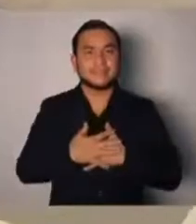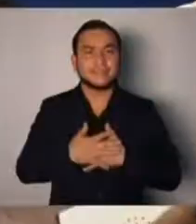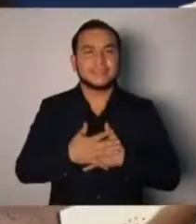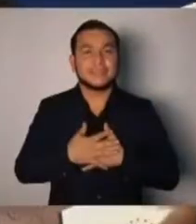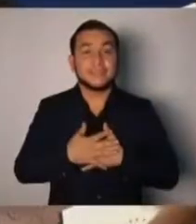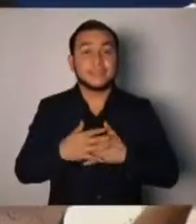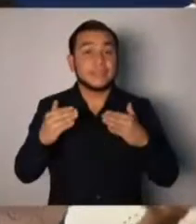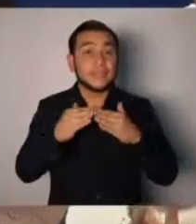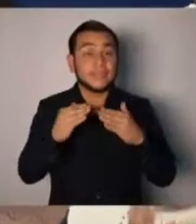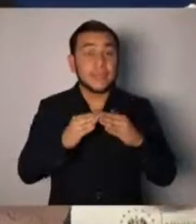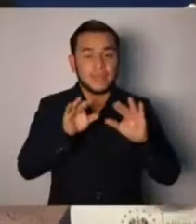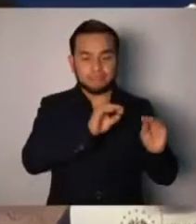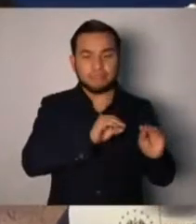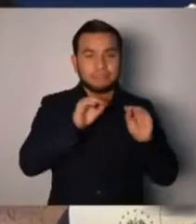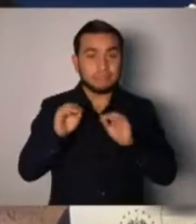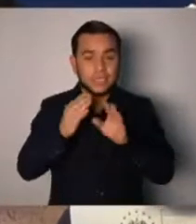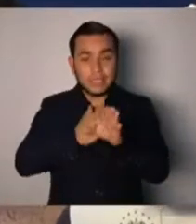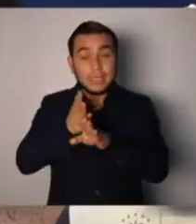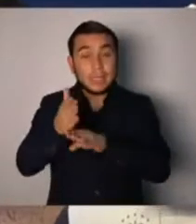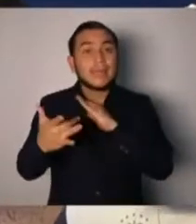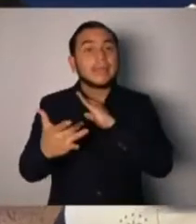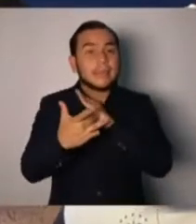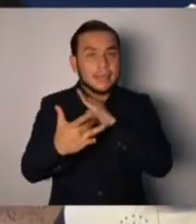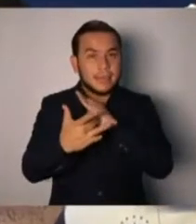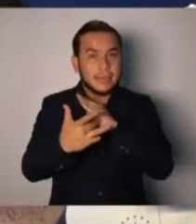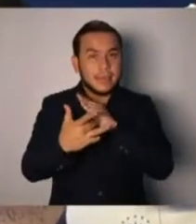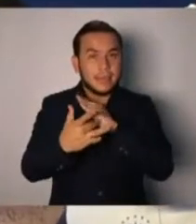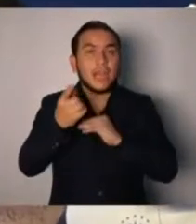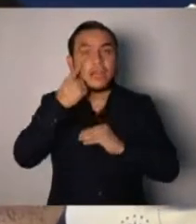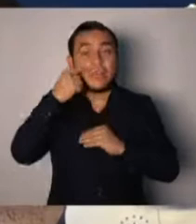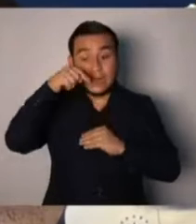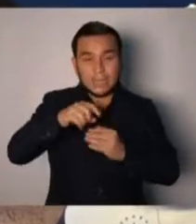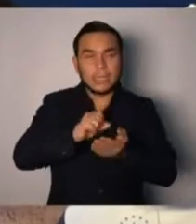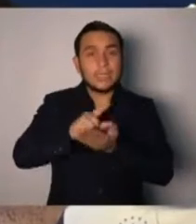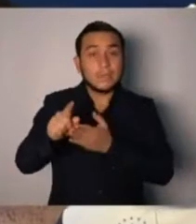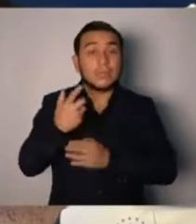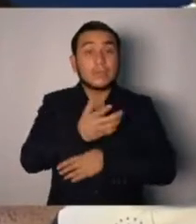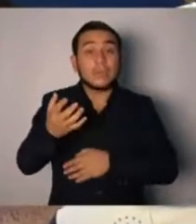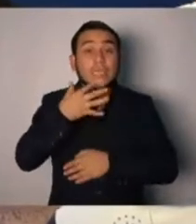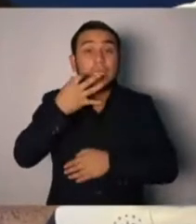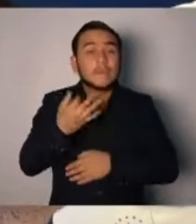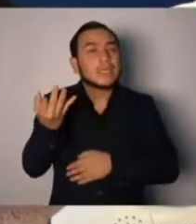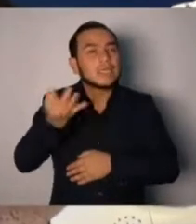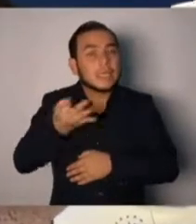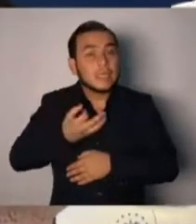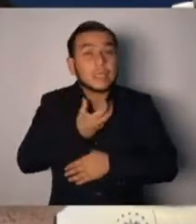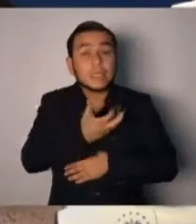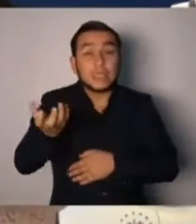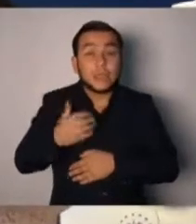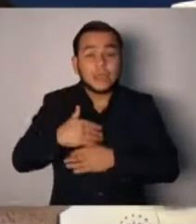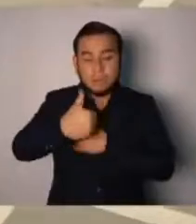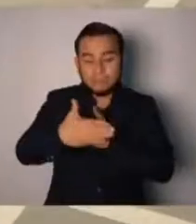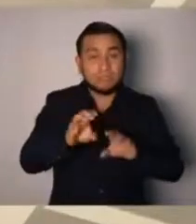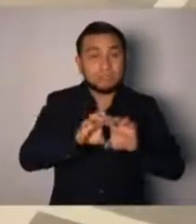y vamos a implementar carreras técnicas en el complejo aquí donde estamos vamos a hacer lo que sea necesario ponerlas vía aulas